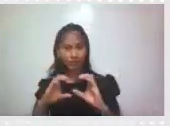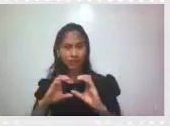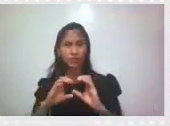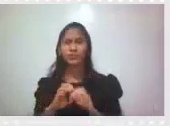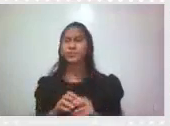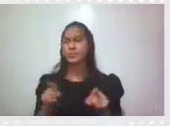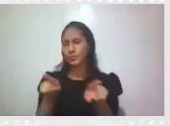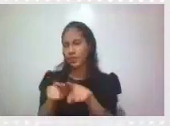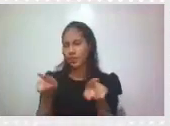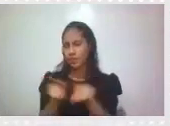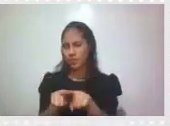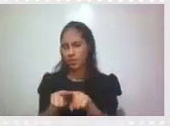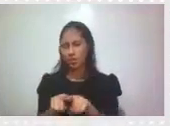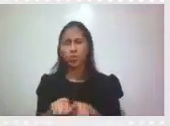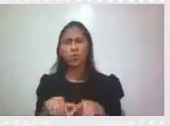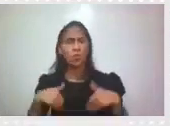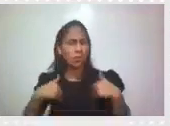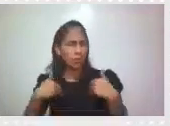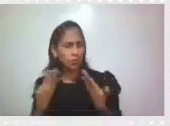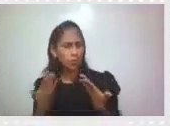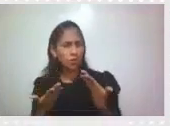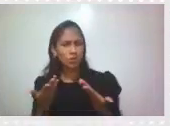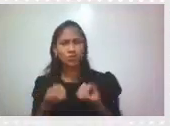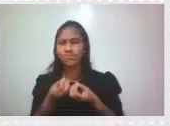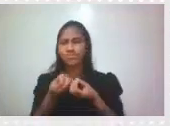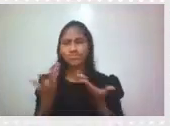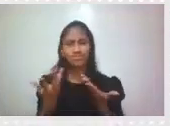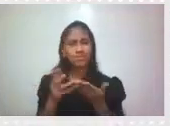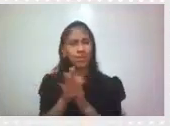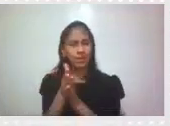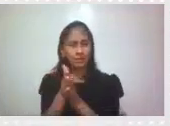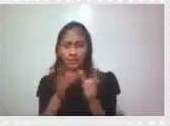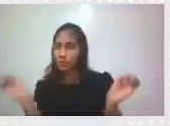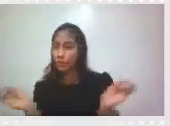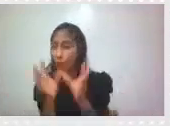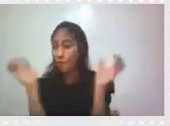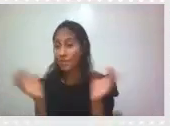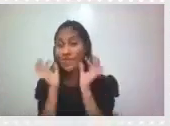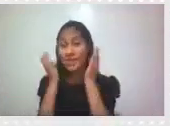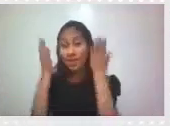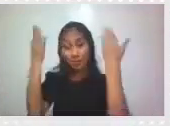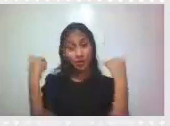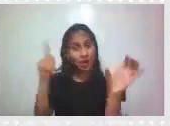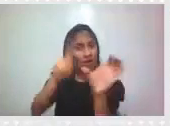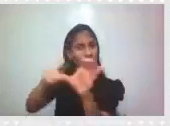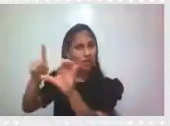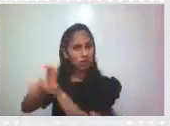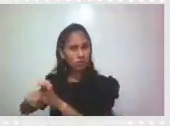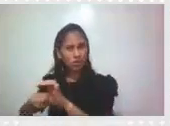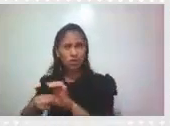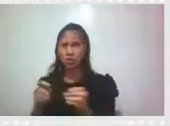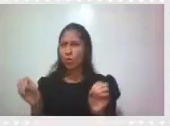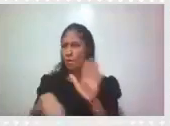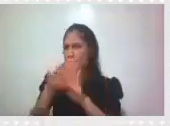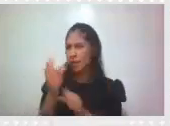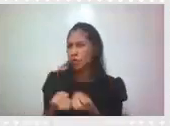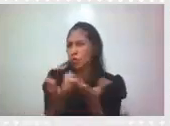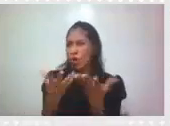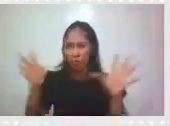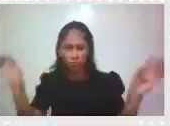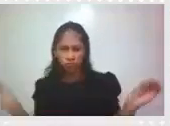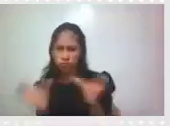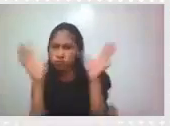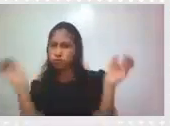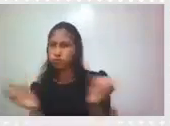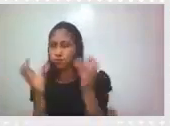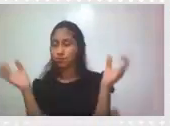cómo podemos dar un paso adicional a fomentar la participación de la mujer en estos espacios de